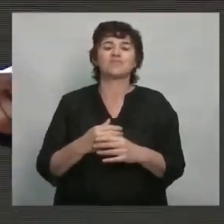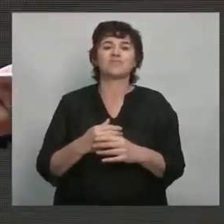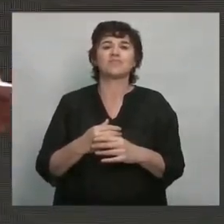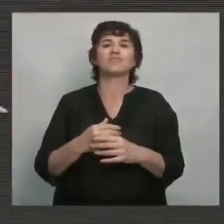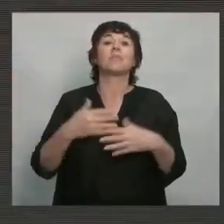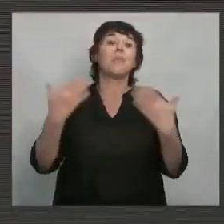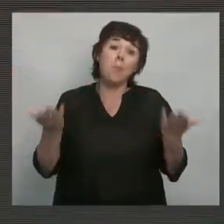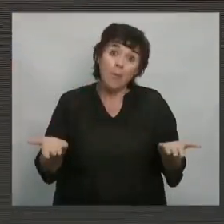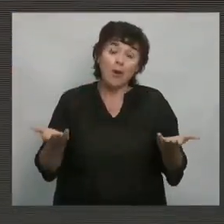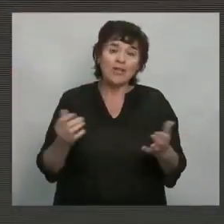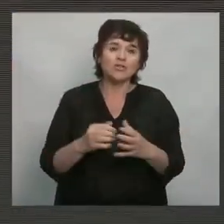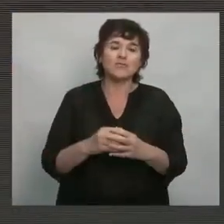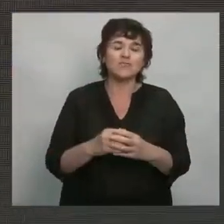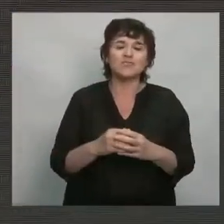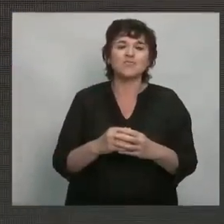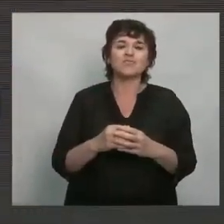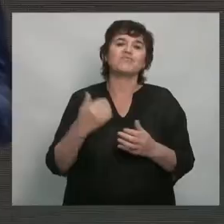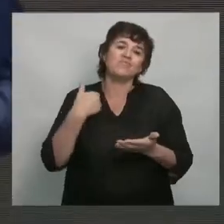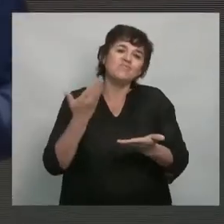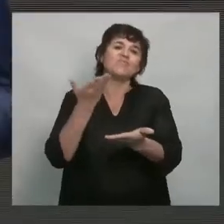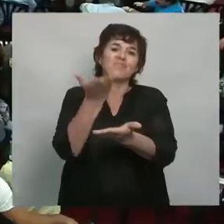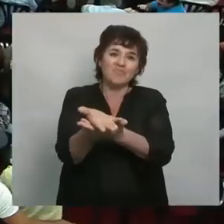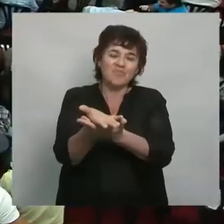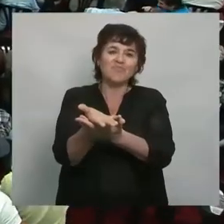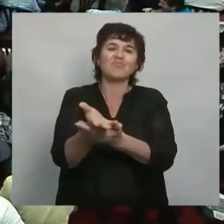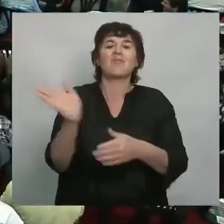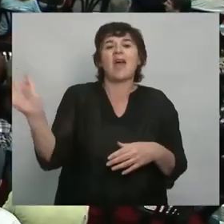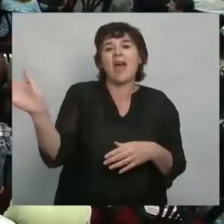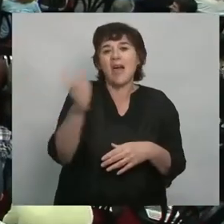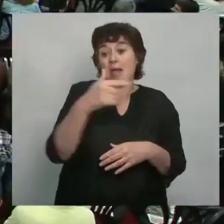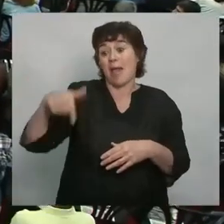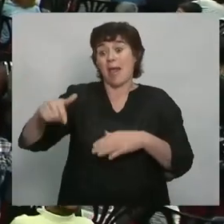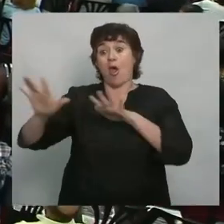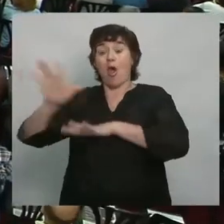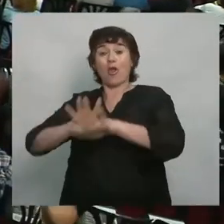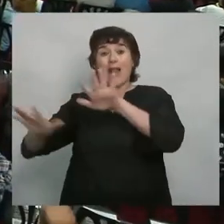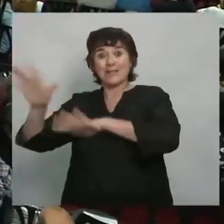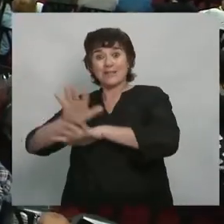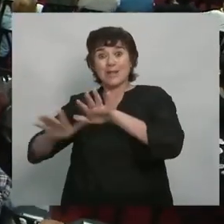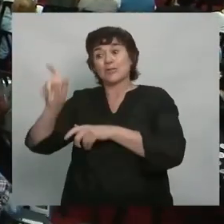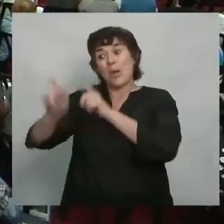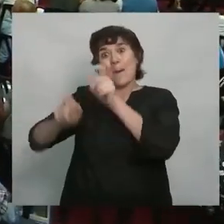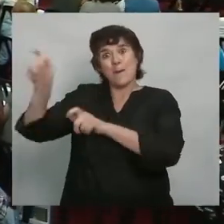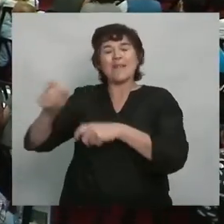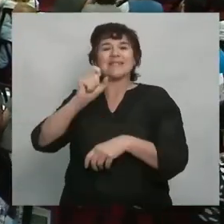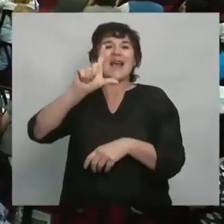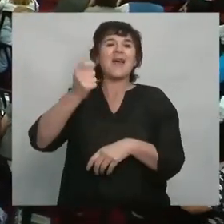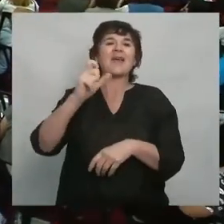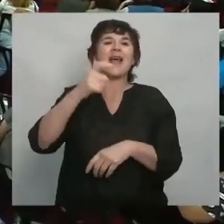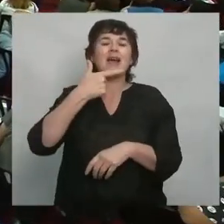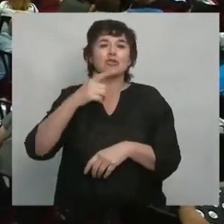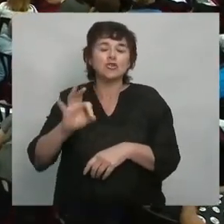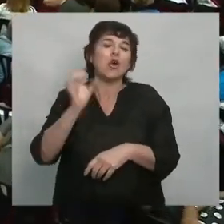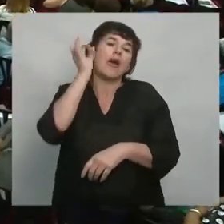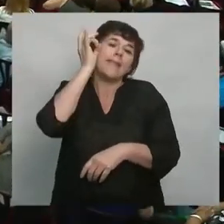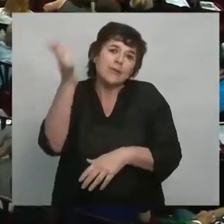Por eso, pedirles en nombre de todos los organizadores y las organizadoras de Claxo disculpas por las